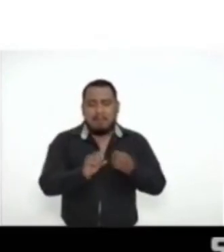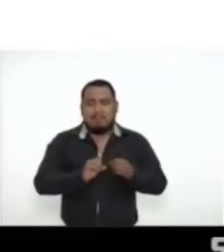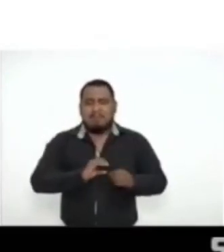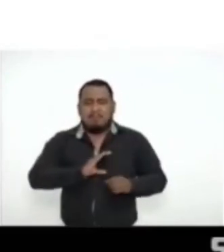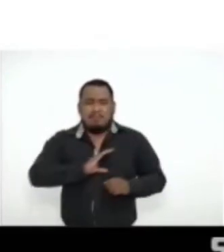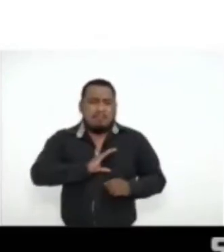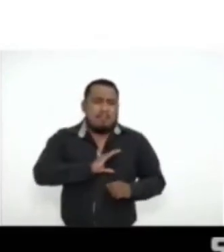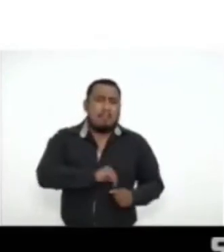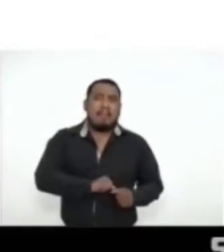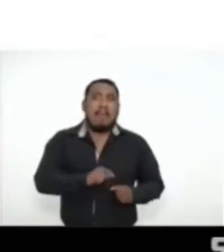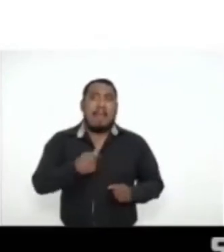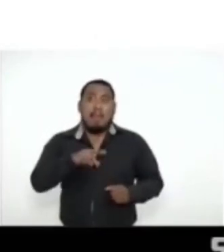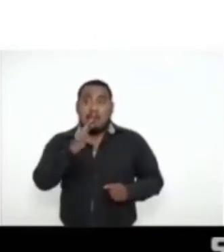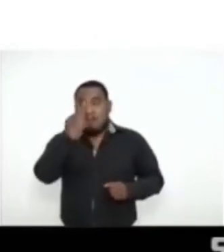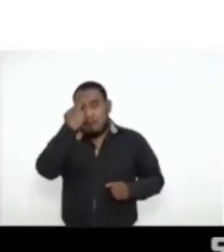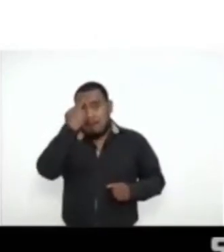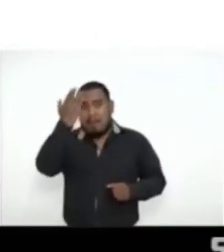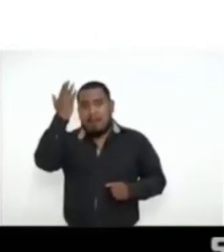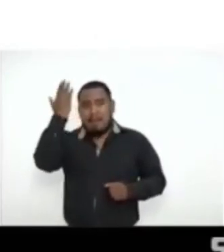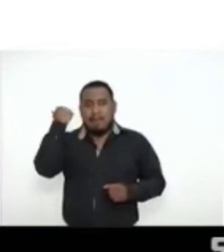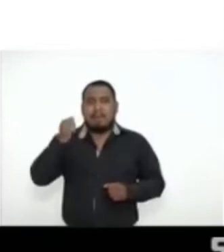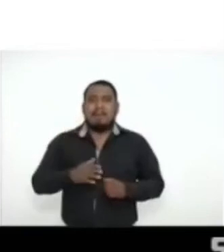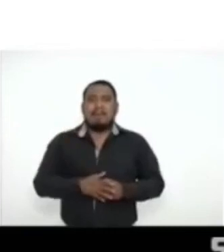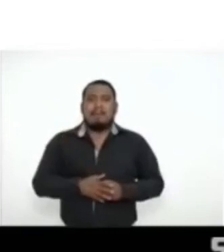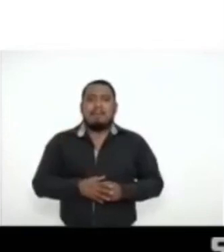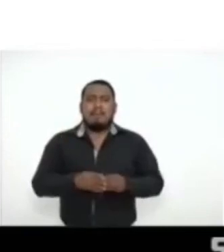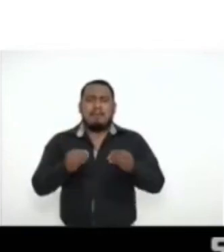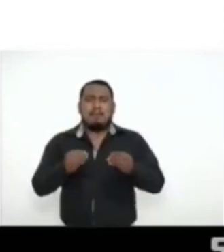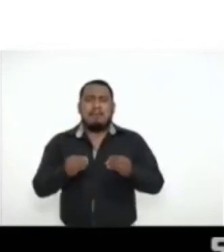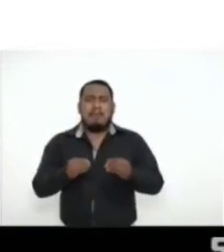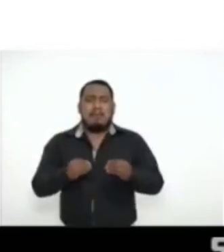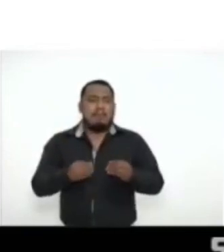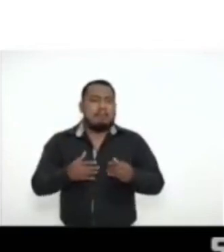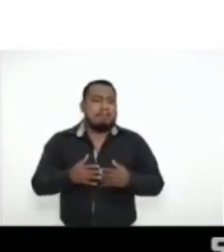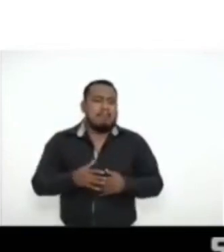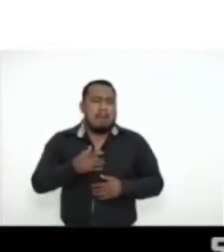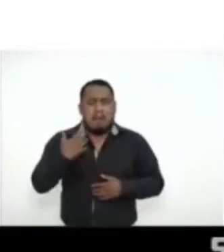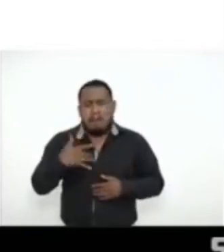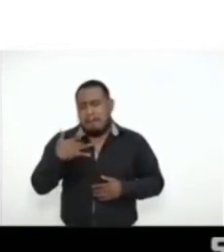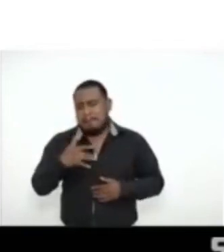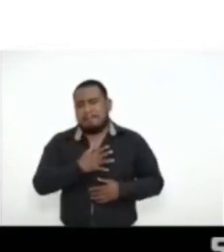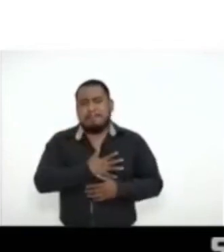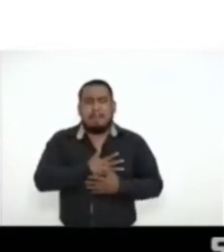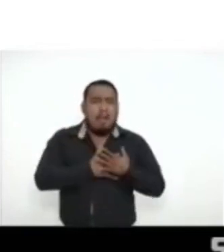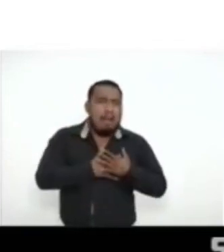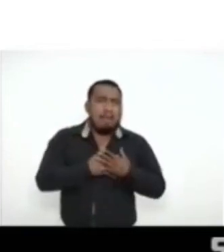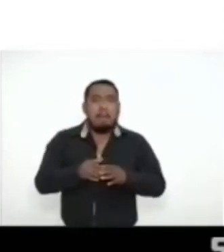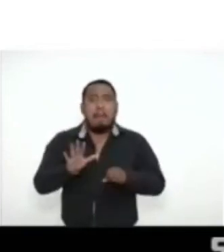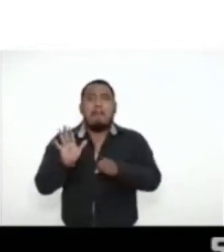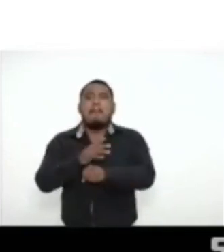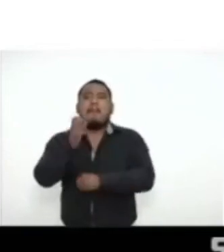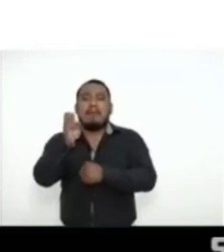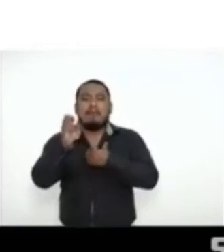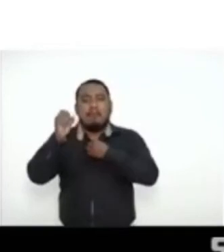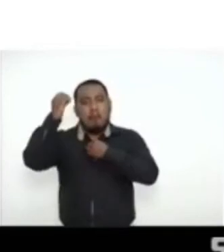recordara todo lo que tenía antes, probablemente habría mucho dolor, ¿no? Entonces, por eso se me olvidan